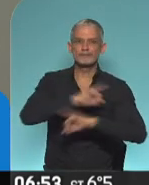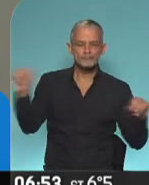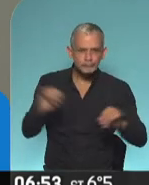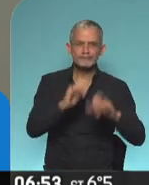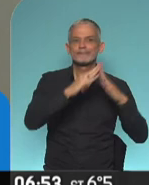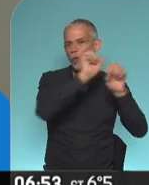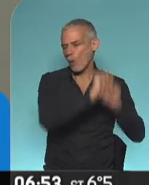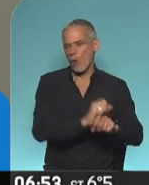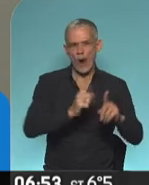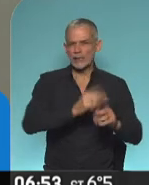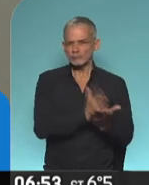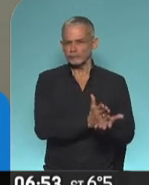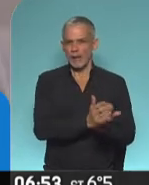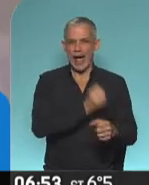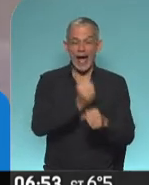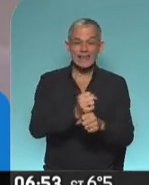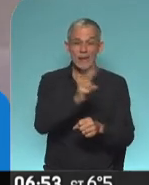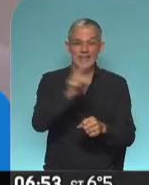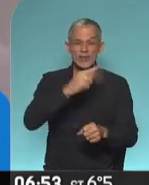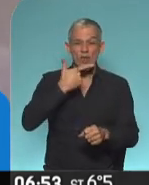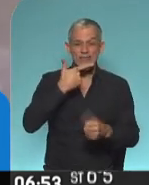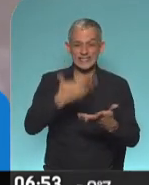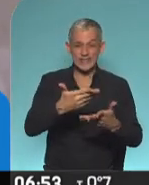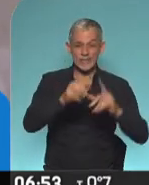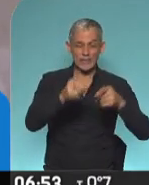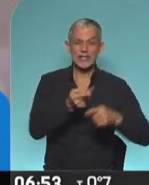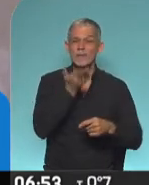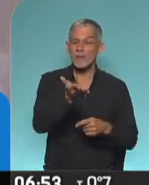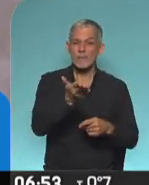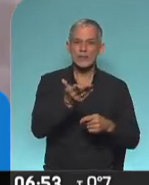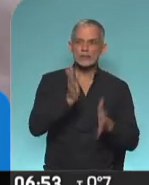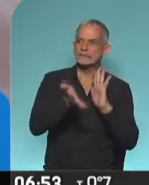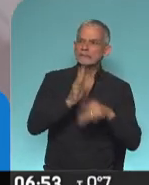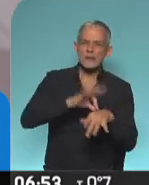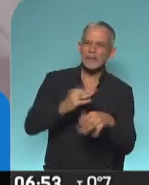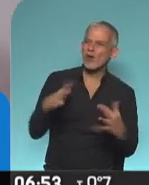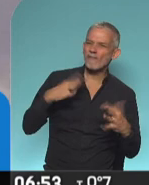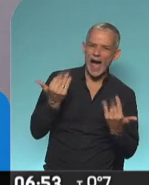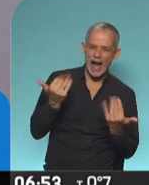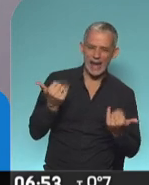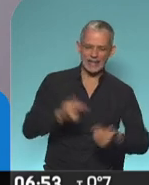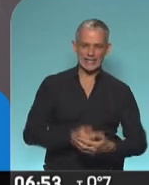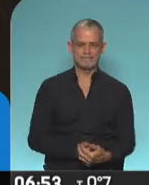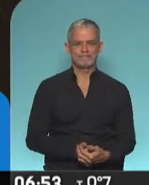cuarentena más rígida hasta el 22 de septiembre y pidió terapistas porque faltan en la provincia.